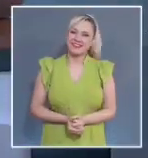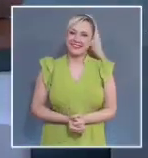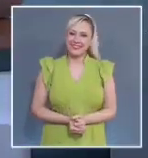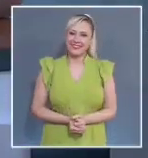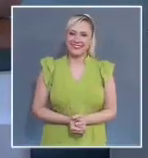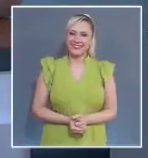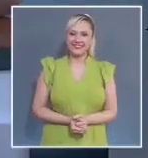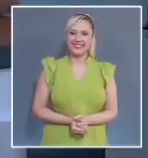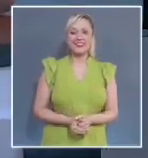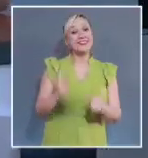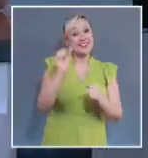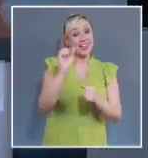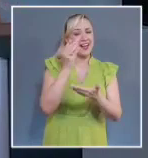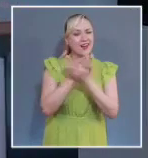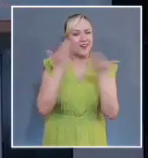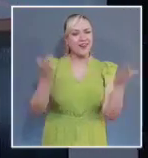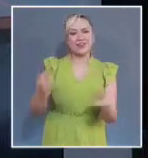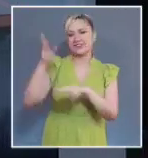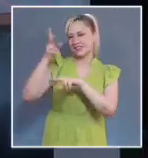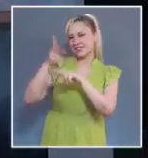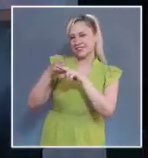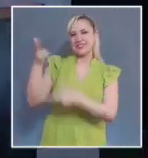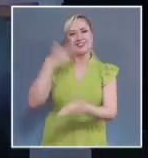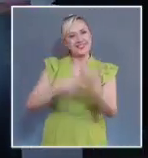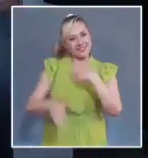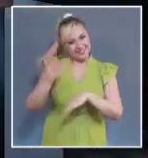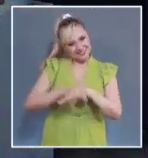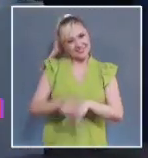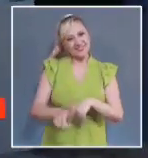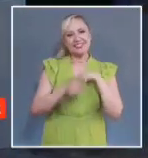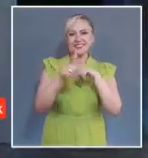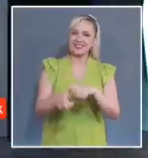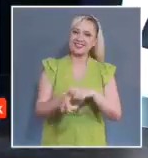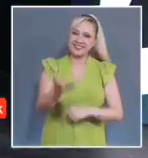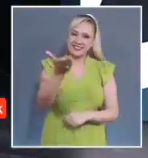Vámonos rápidamente a una pausa y regresamos con más.